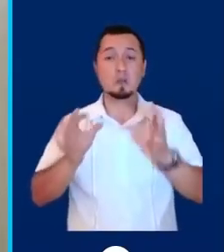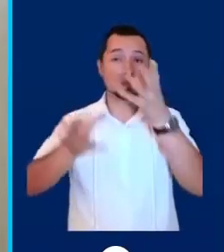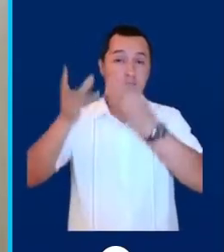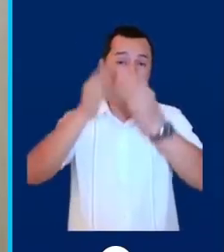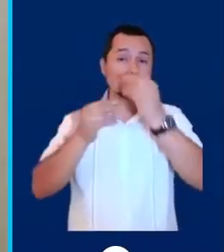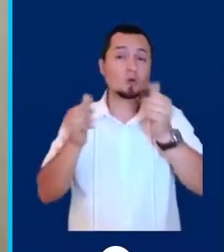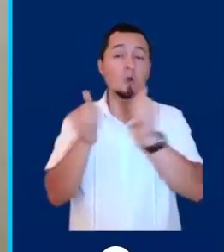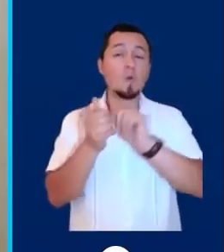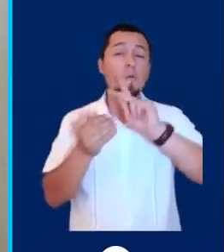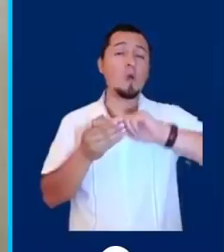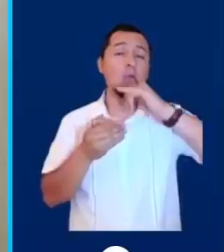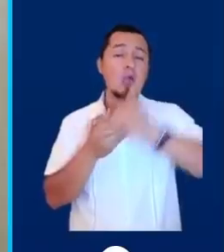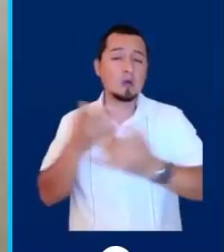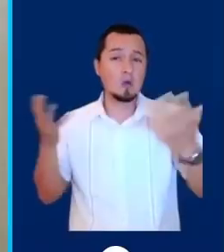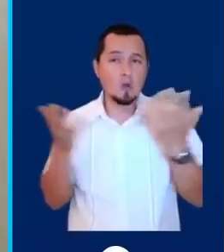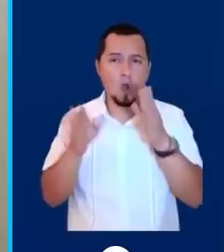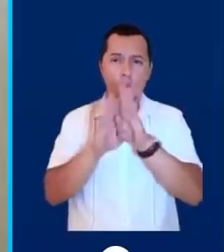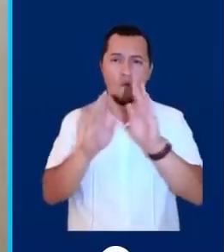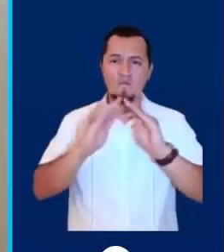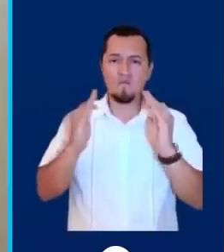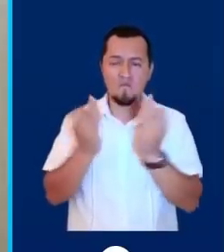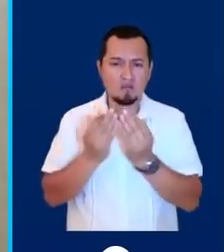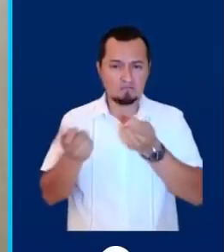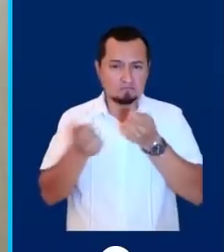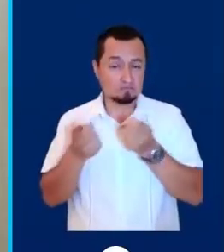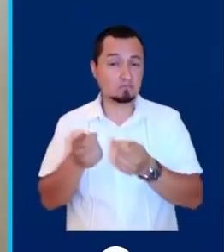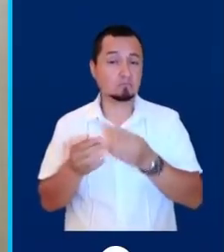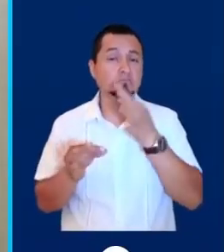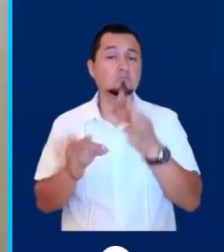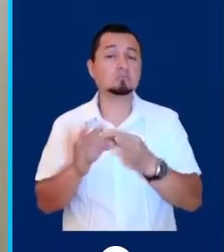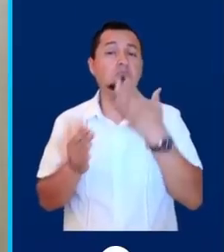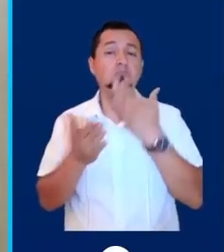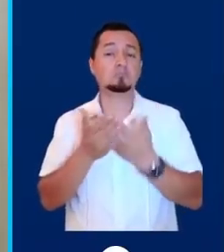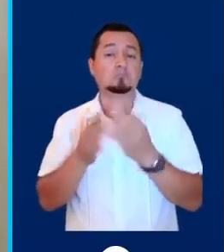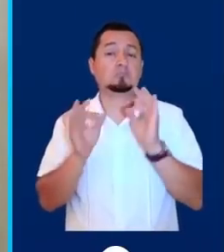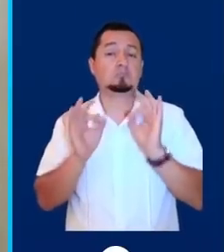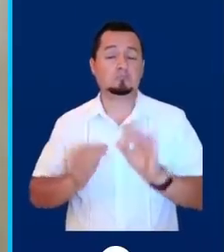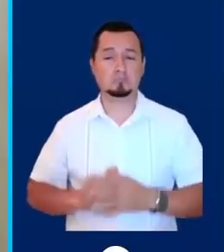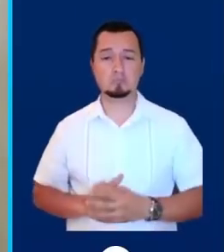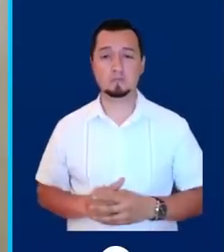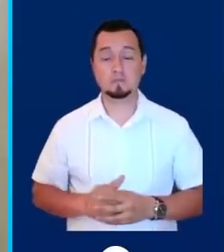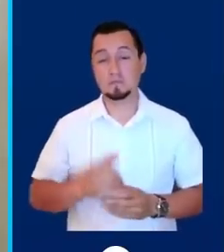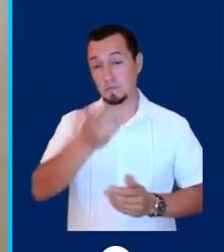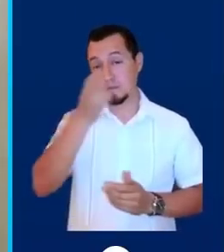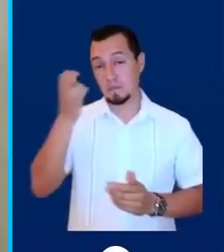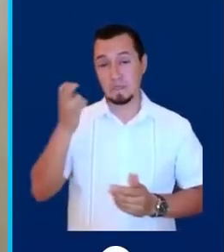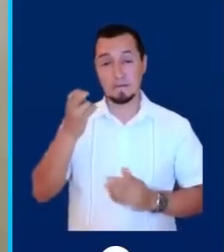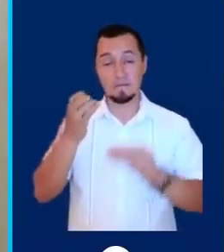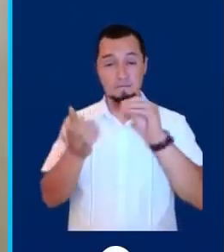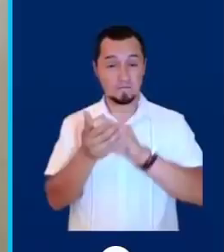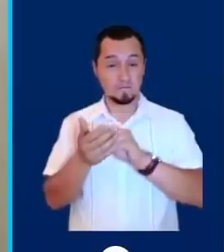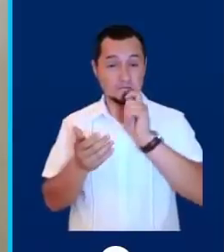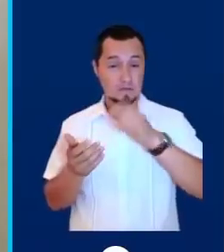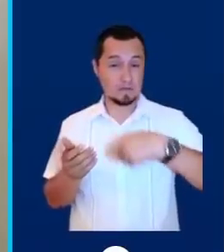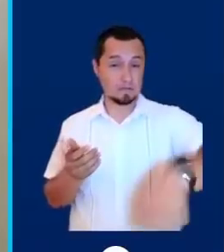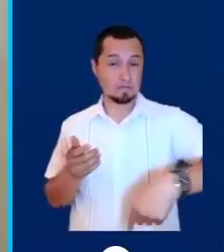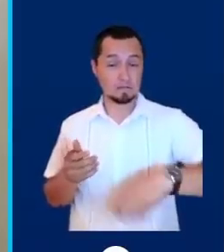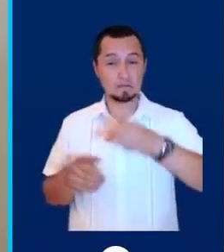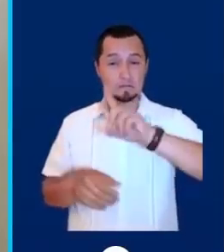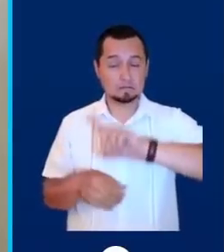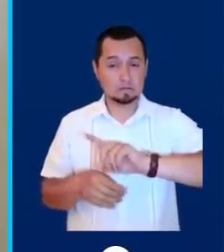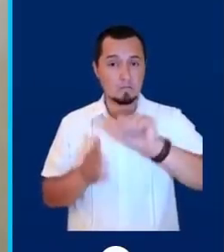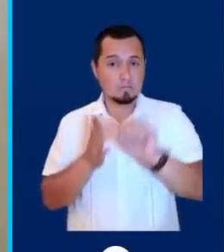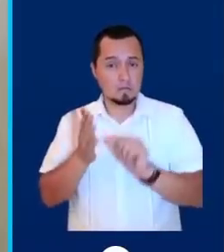aprendizajes basados en proyectos y toda la metodología y los recursos que se requieren. Estos 13 meses para el magisterio, pues